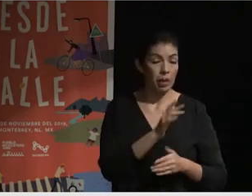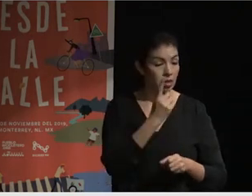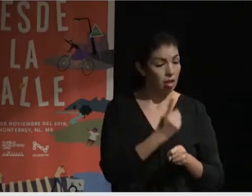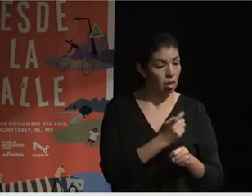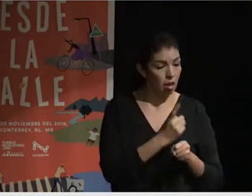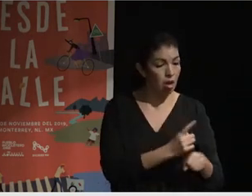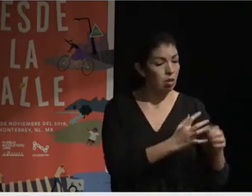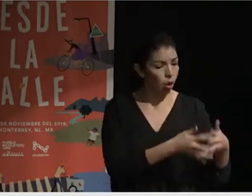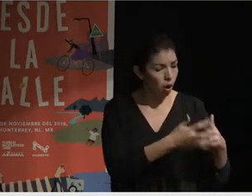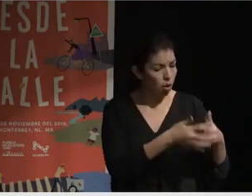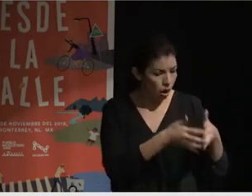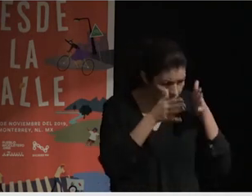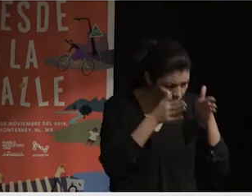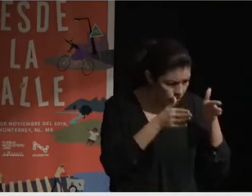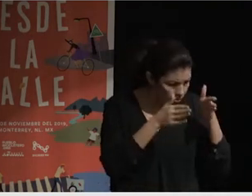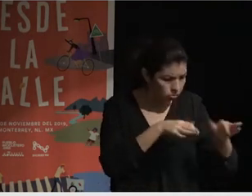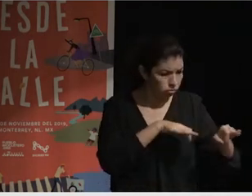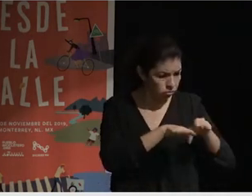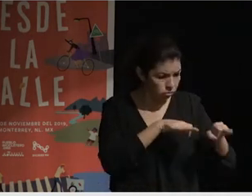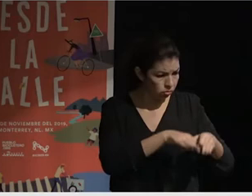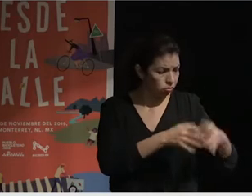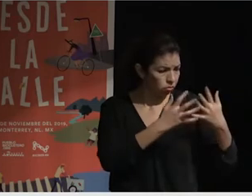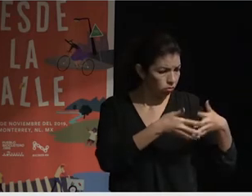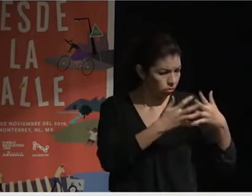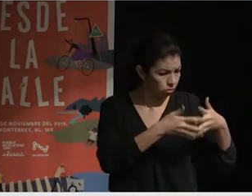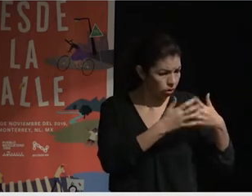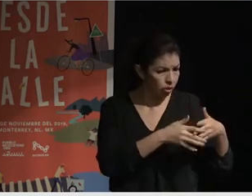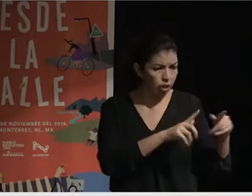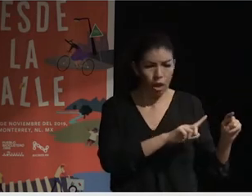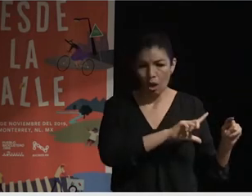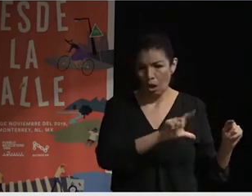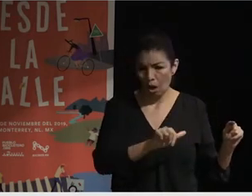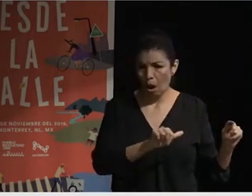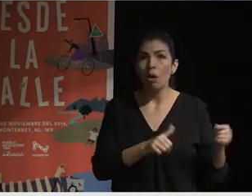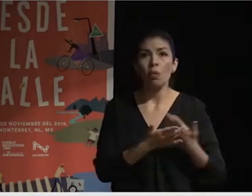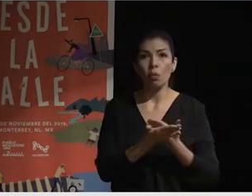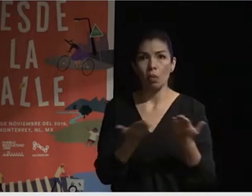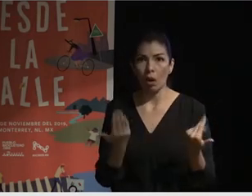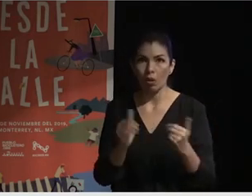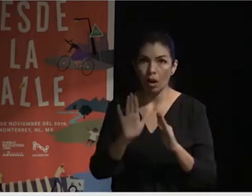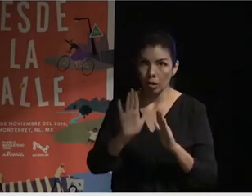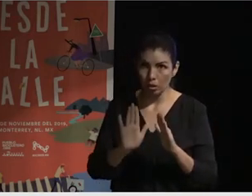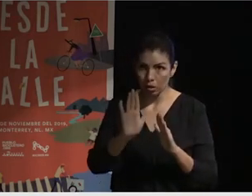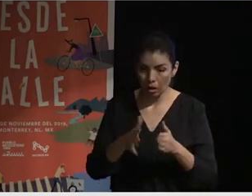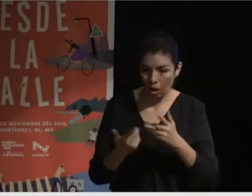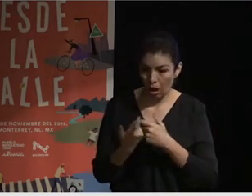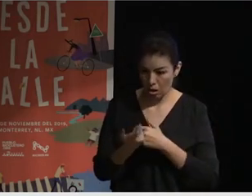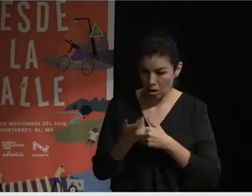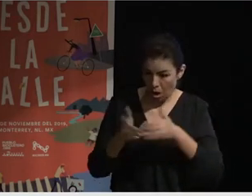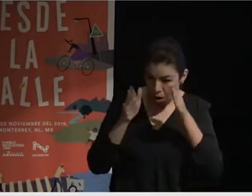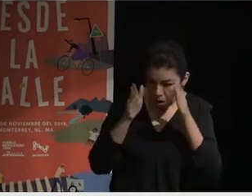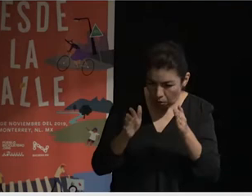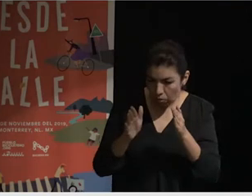en donde una parte importante se da en lo que David Harvey llama los circuitos secundarios de acumulación, que es el mercado